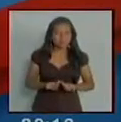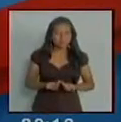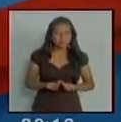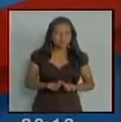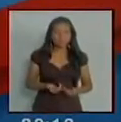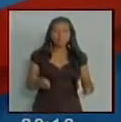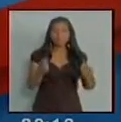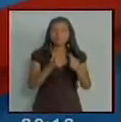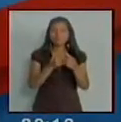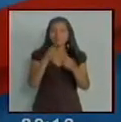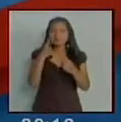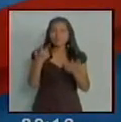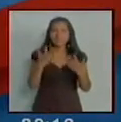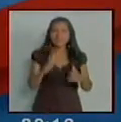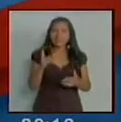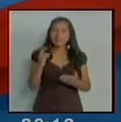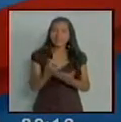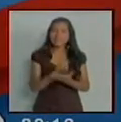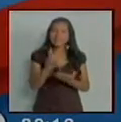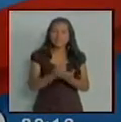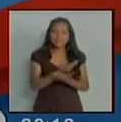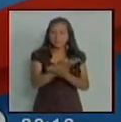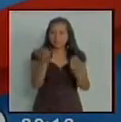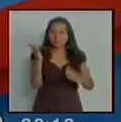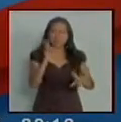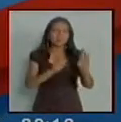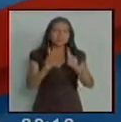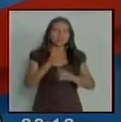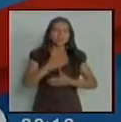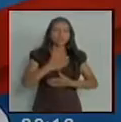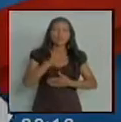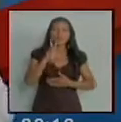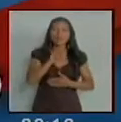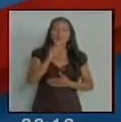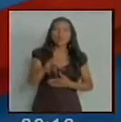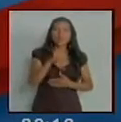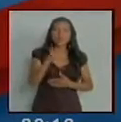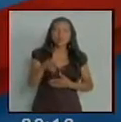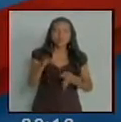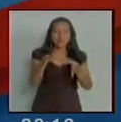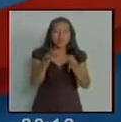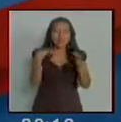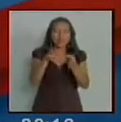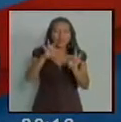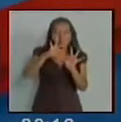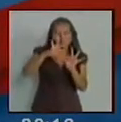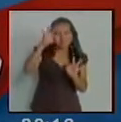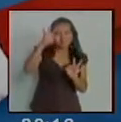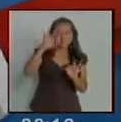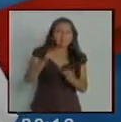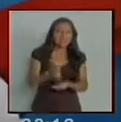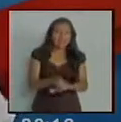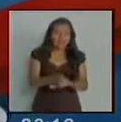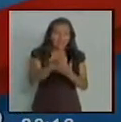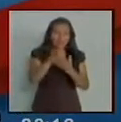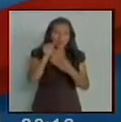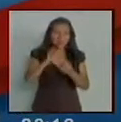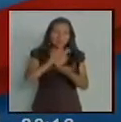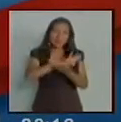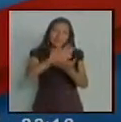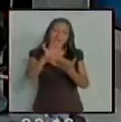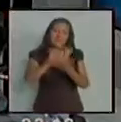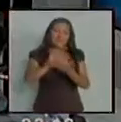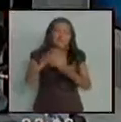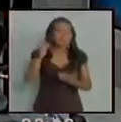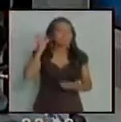Primeramente, ¿no? Los famosos cotonetes, que yo les digo que son armas contundentes, en realidad. Porque si bien nos ayudan a limpiar, ¿no?